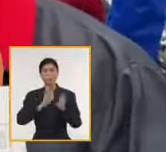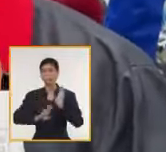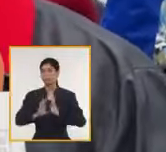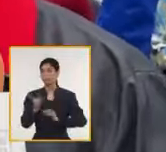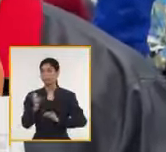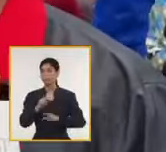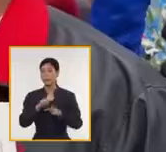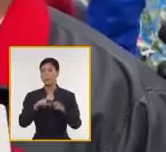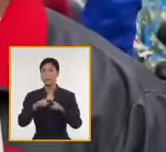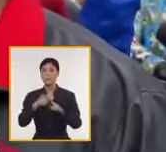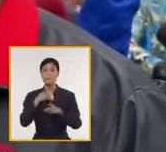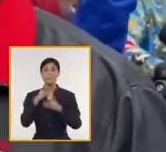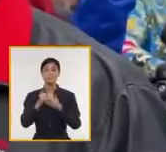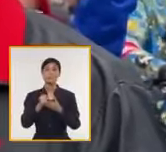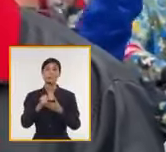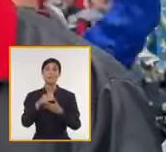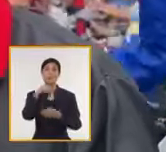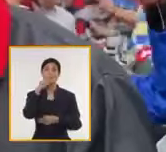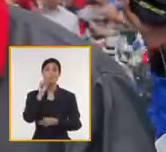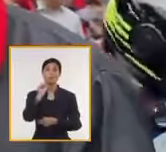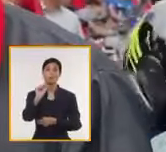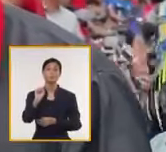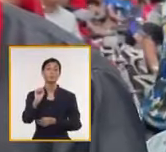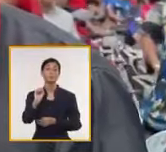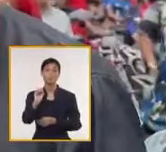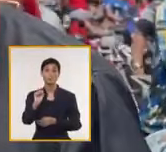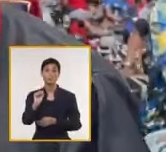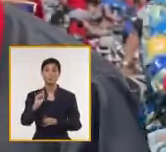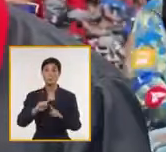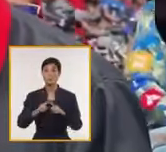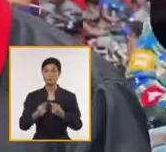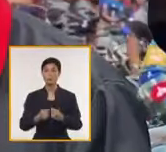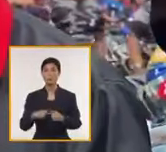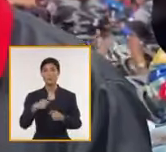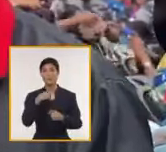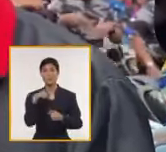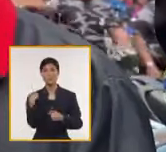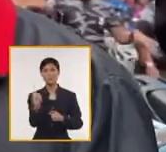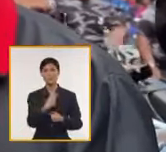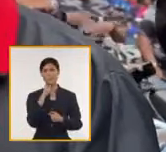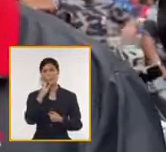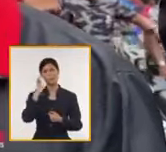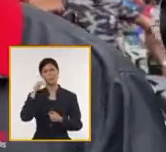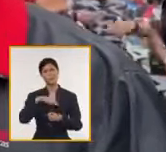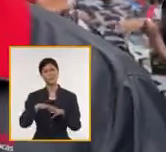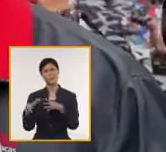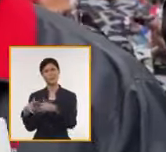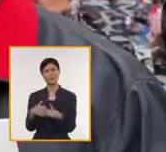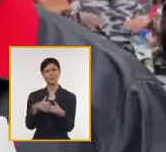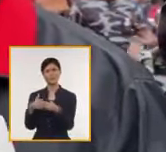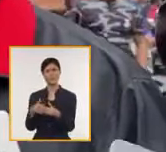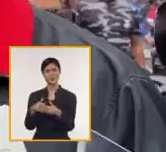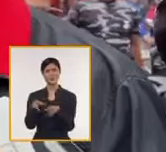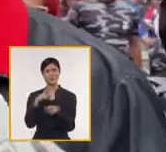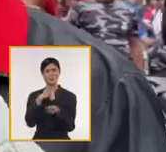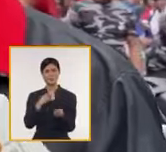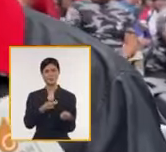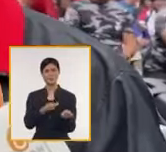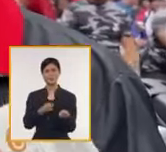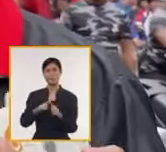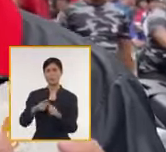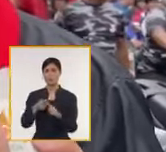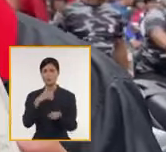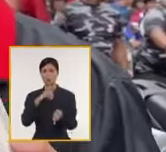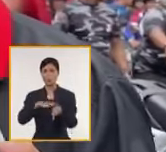nuestro presidente Nicolás Maduro por las amenazas que el imperio decadente gringo